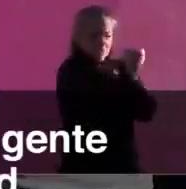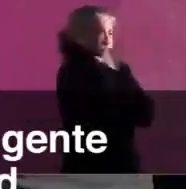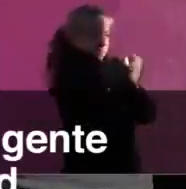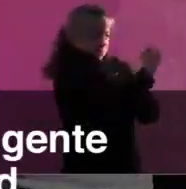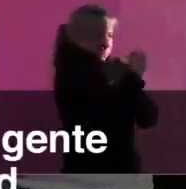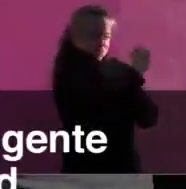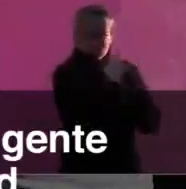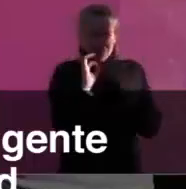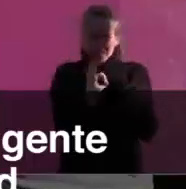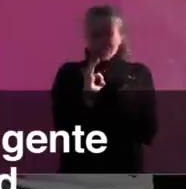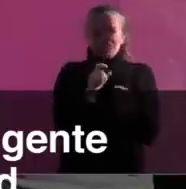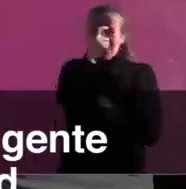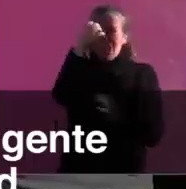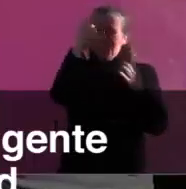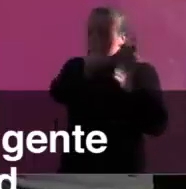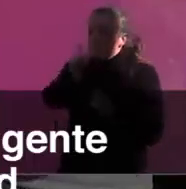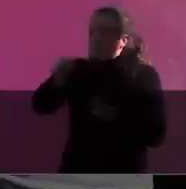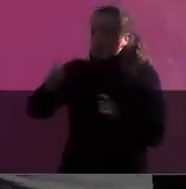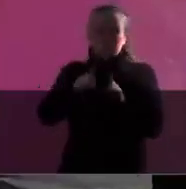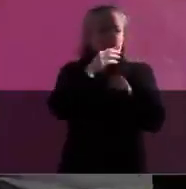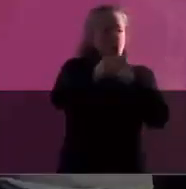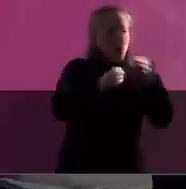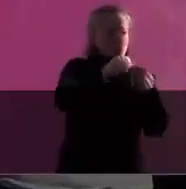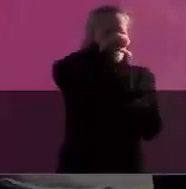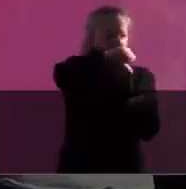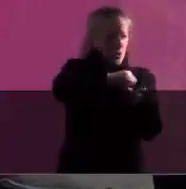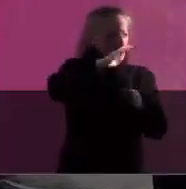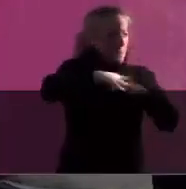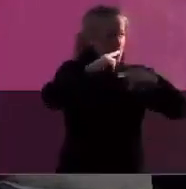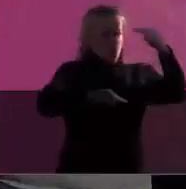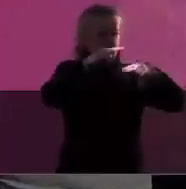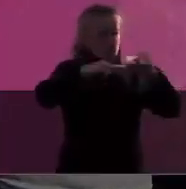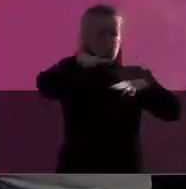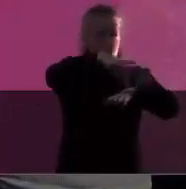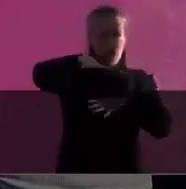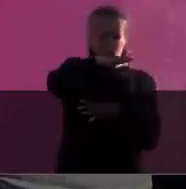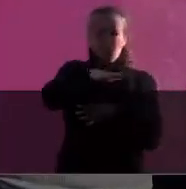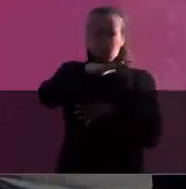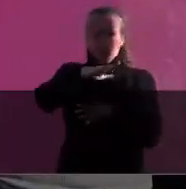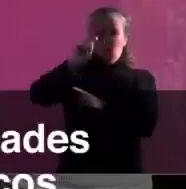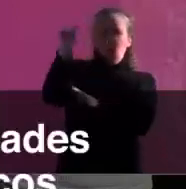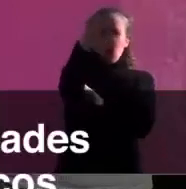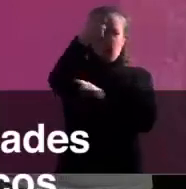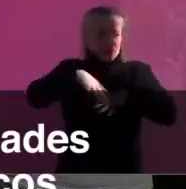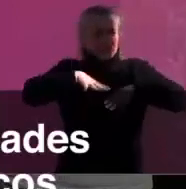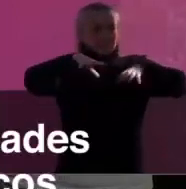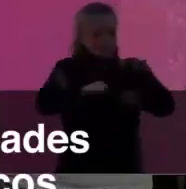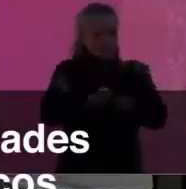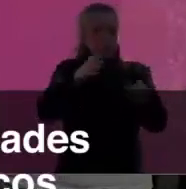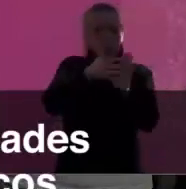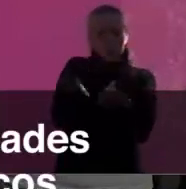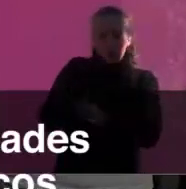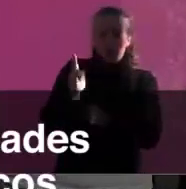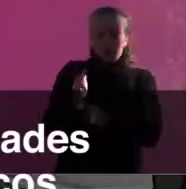la gente trabajadora, la gente que hace la ciudad, la gente que construye los barrios, que consigue las conquistas, porque las conquistas de derechos